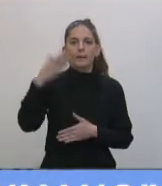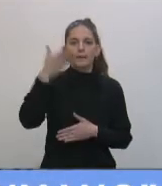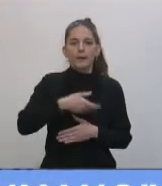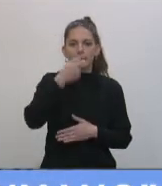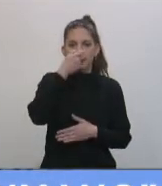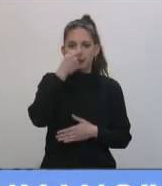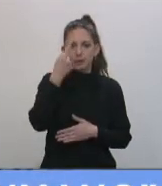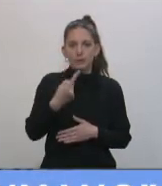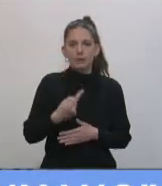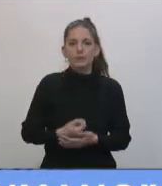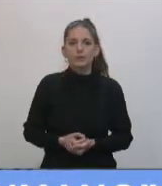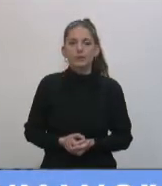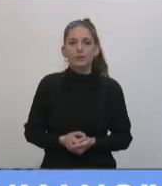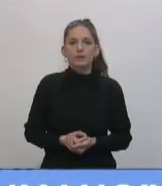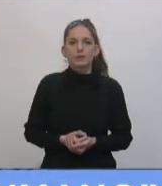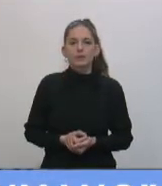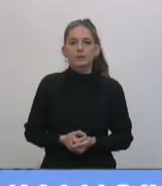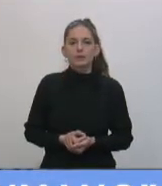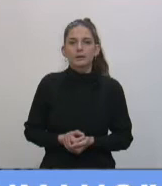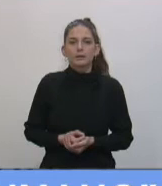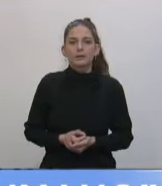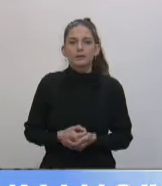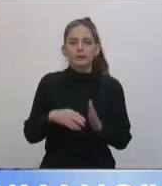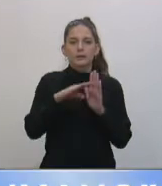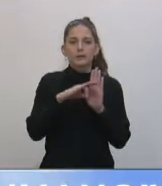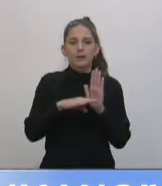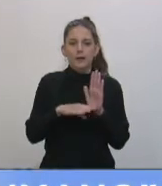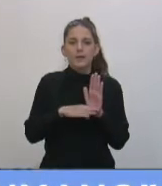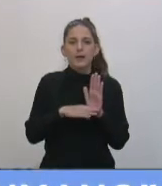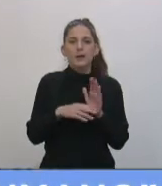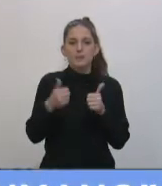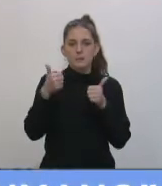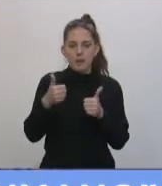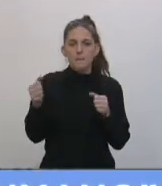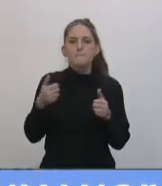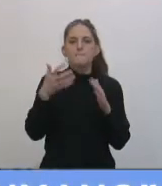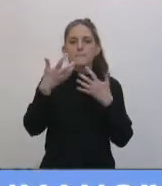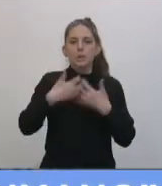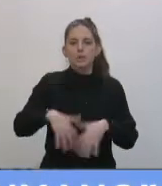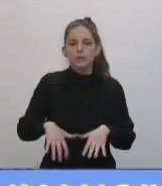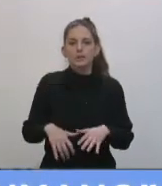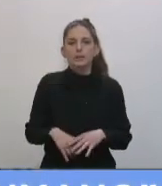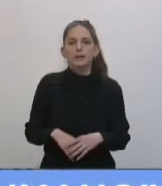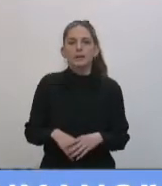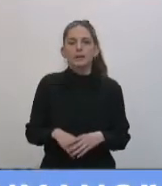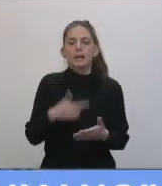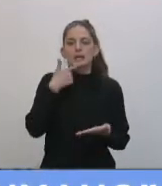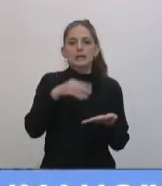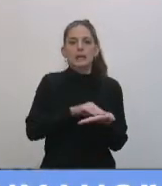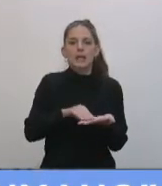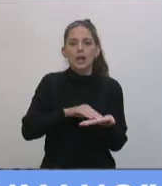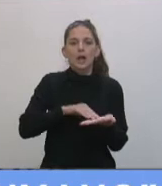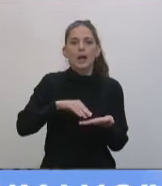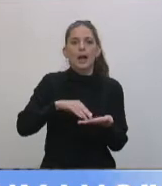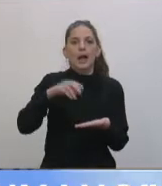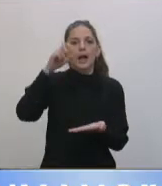115/21, que tuvo dictamen favorable, proyecto presentado por las senadoras Elías de